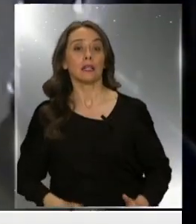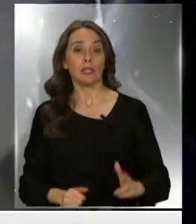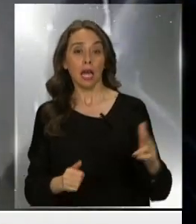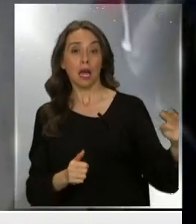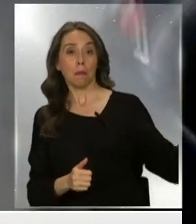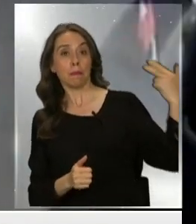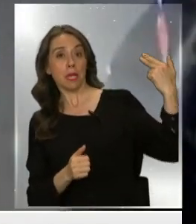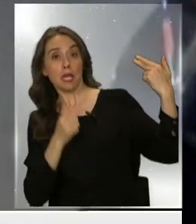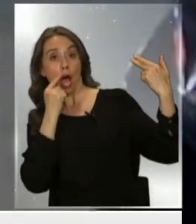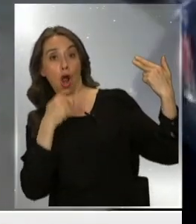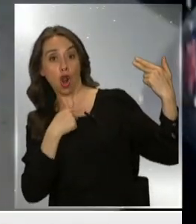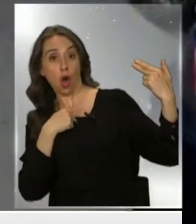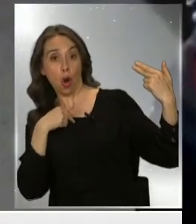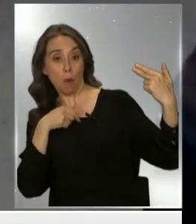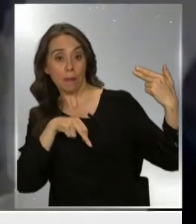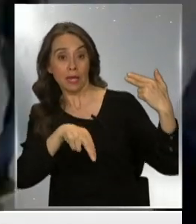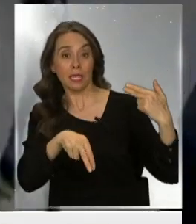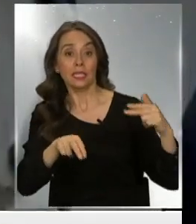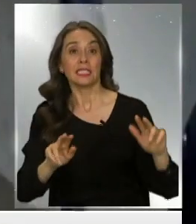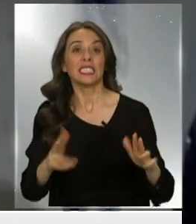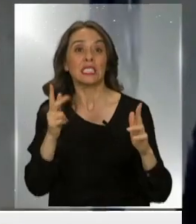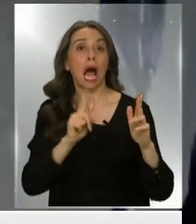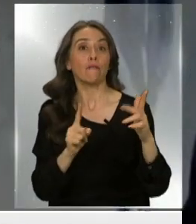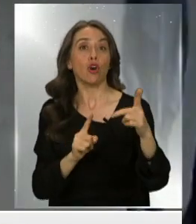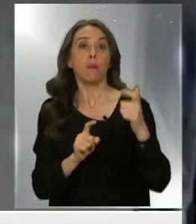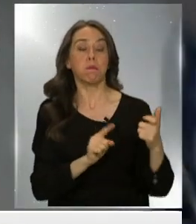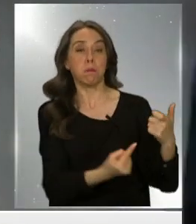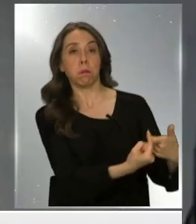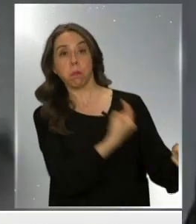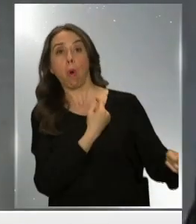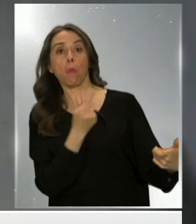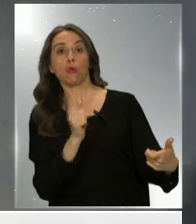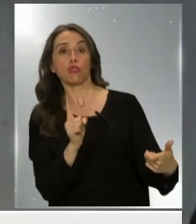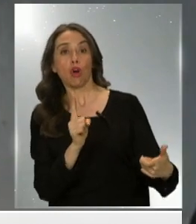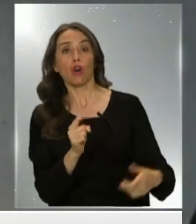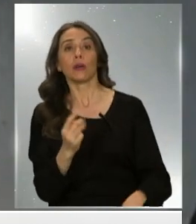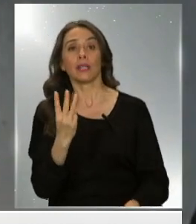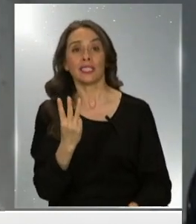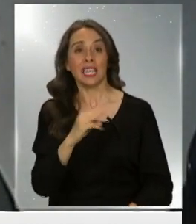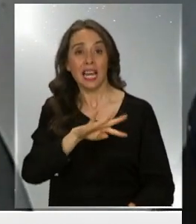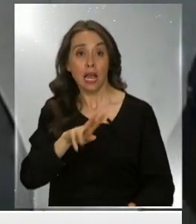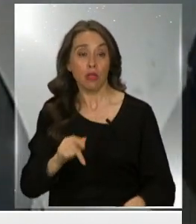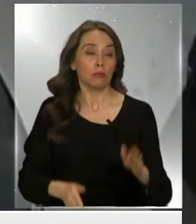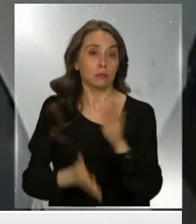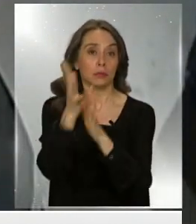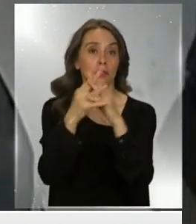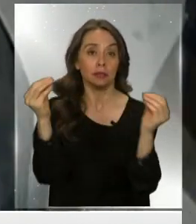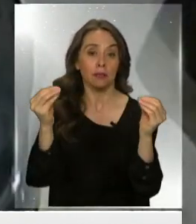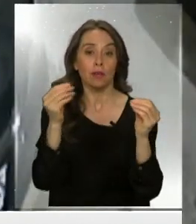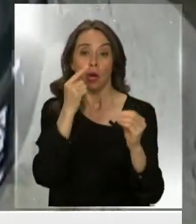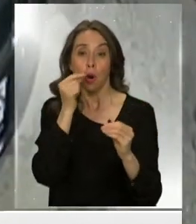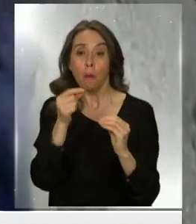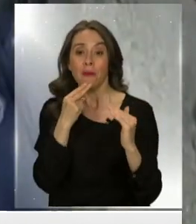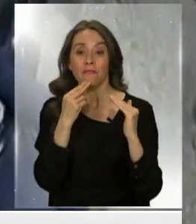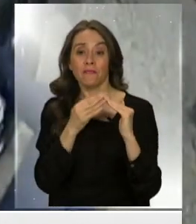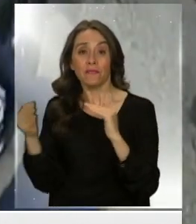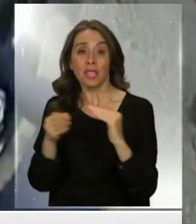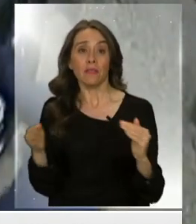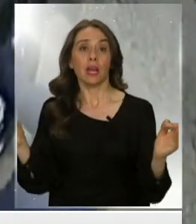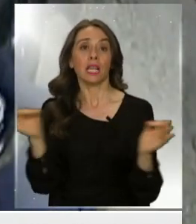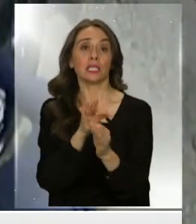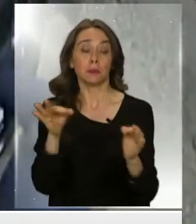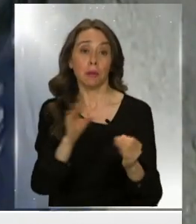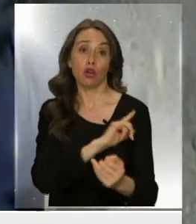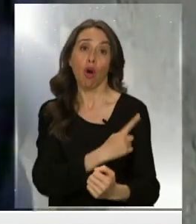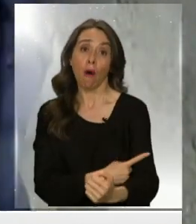contra del transeúnte pero por alguna razón no disparó es ahí cuando los tres delincuentes deciden huir y el audaz vecino explicó así